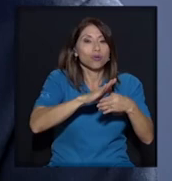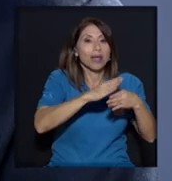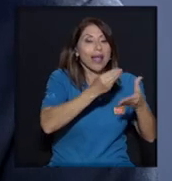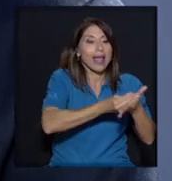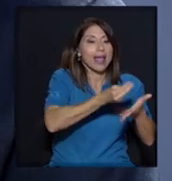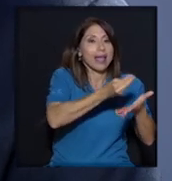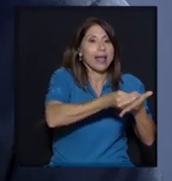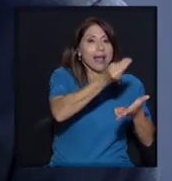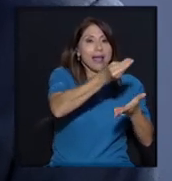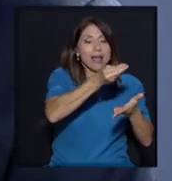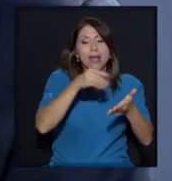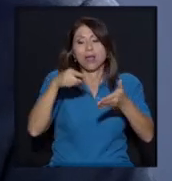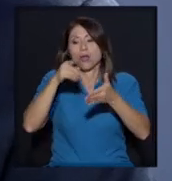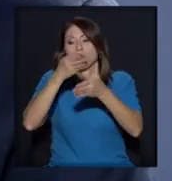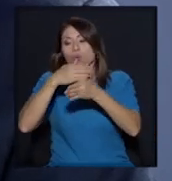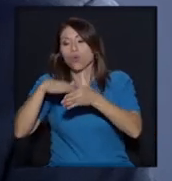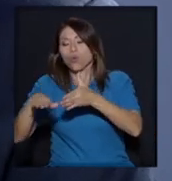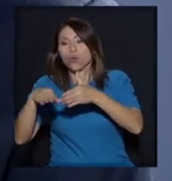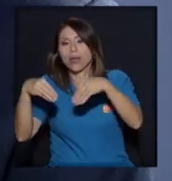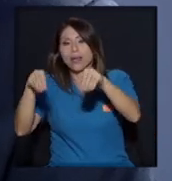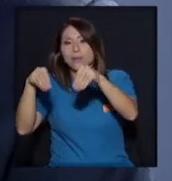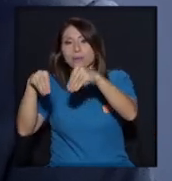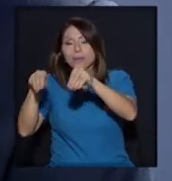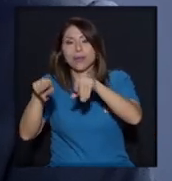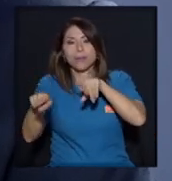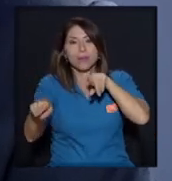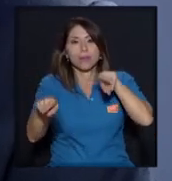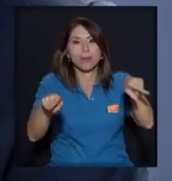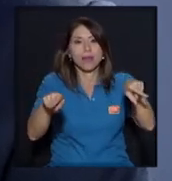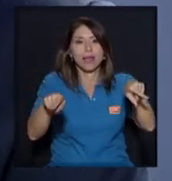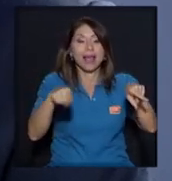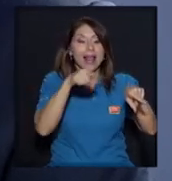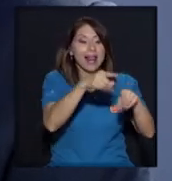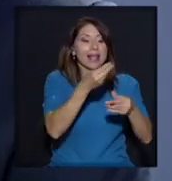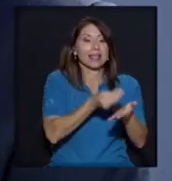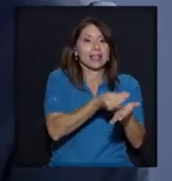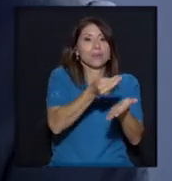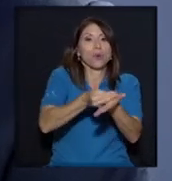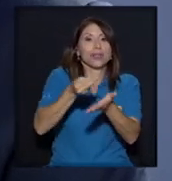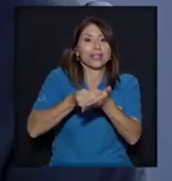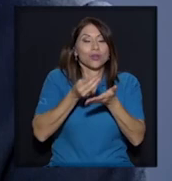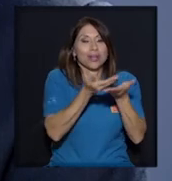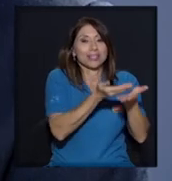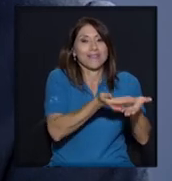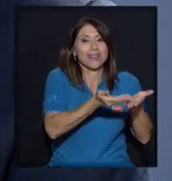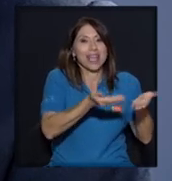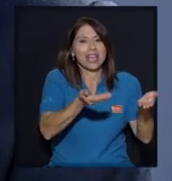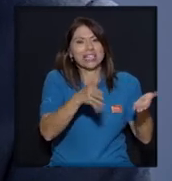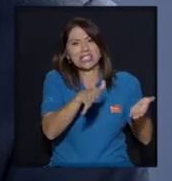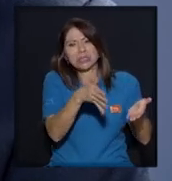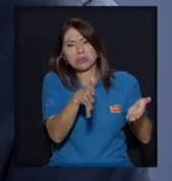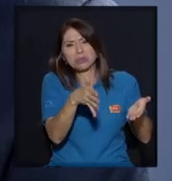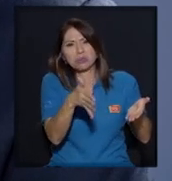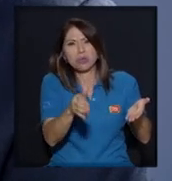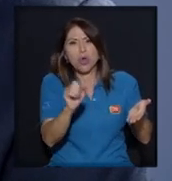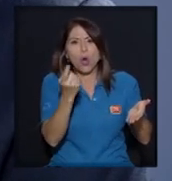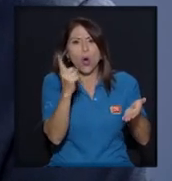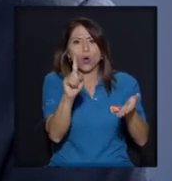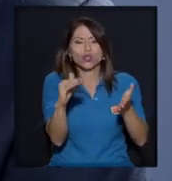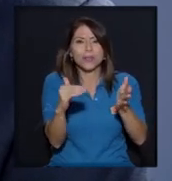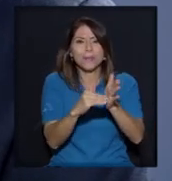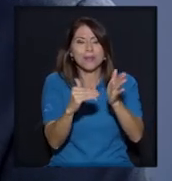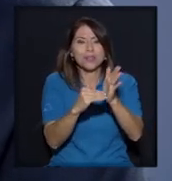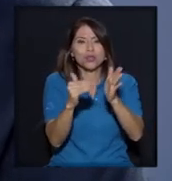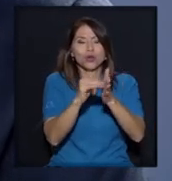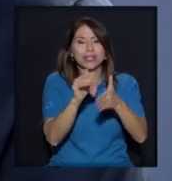por ejemplo, las exportaciones de bienes andan alrededor de los 11 mil millones